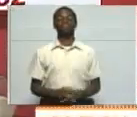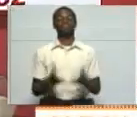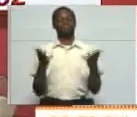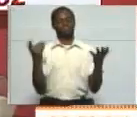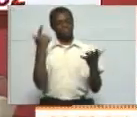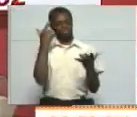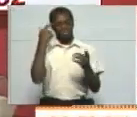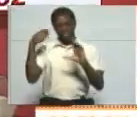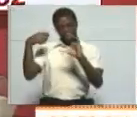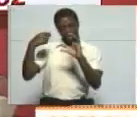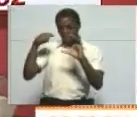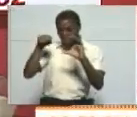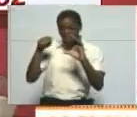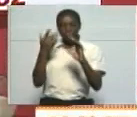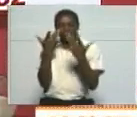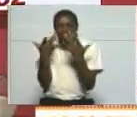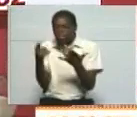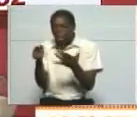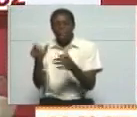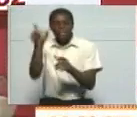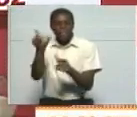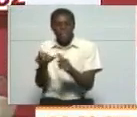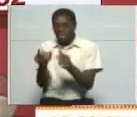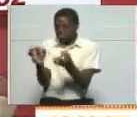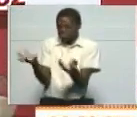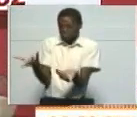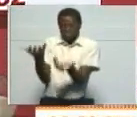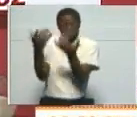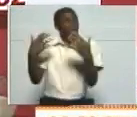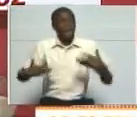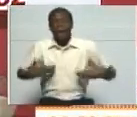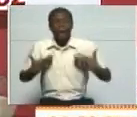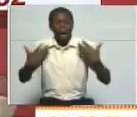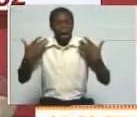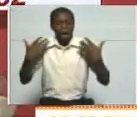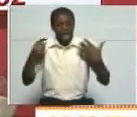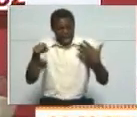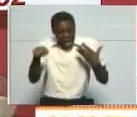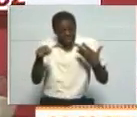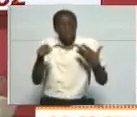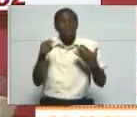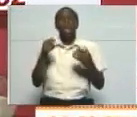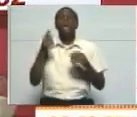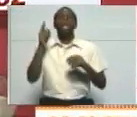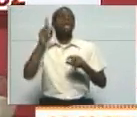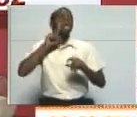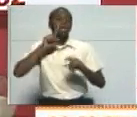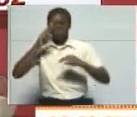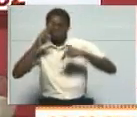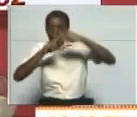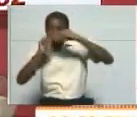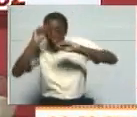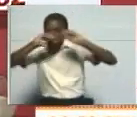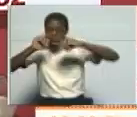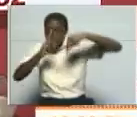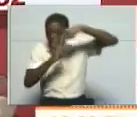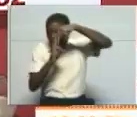manipularon. Y además está el testimonio del señor en la clínica, en la cosa donde estaba, en el